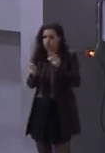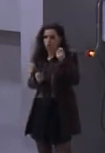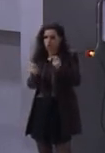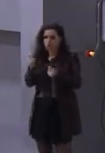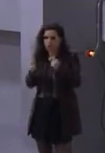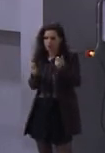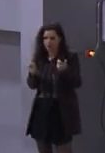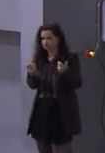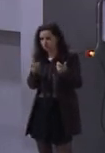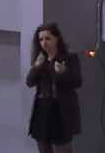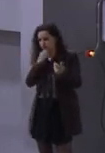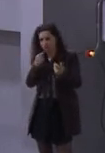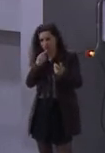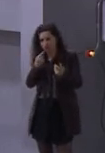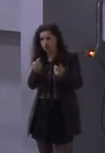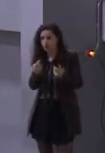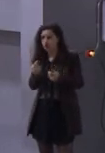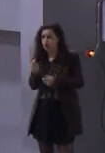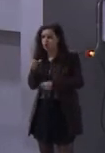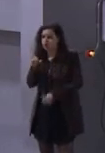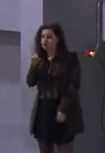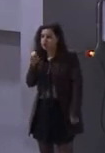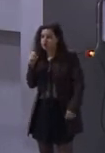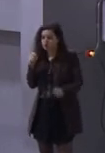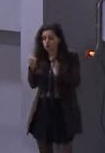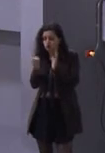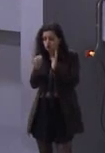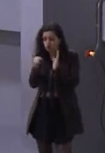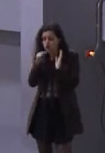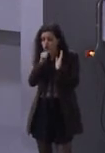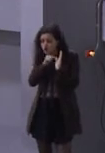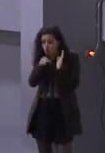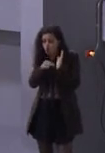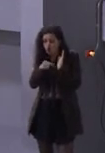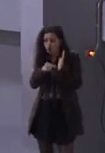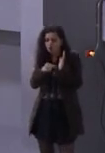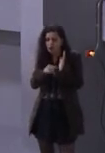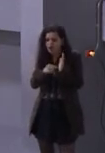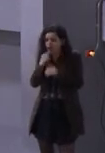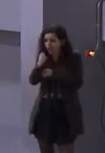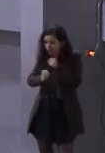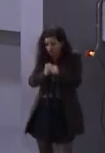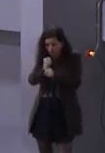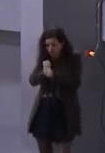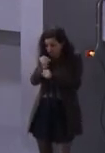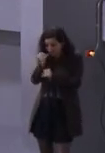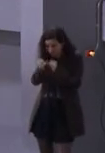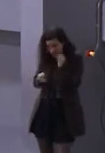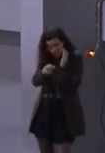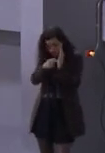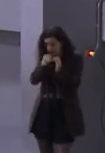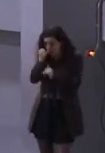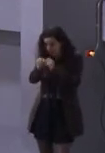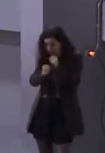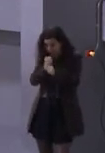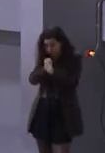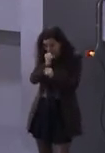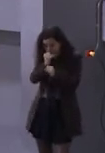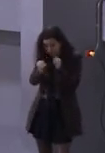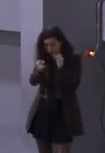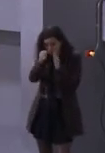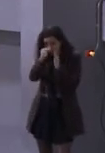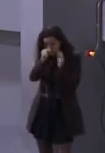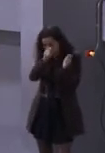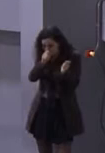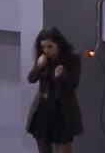puede decir. Un déficit solamente es cuando usted, al cerrar el año, precisamente sus estados contables